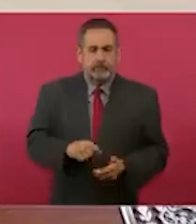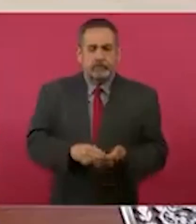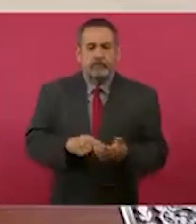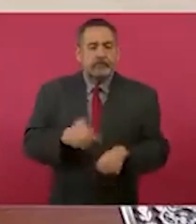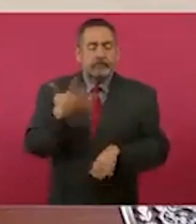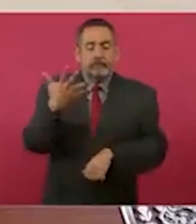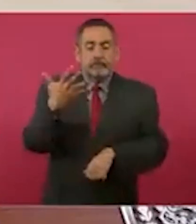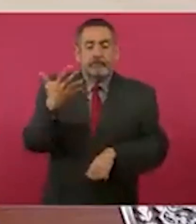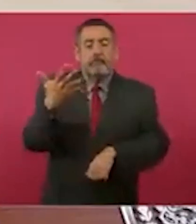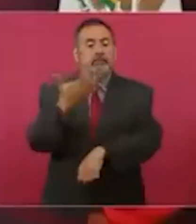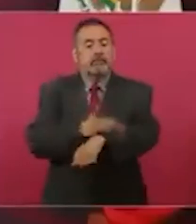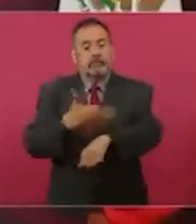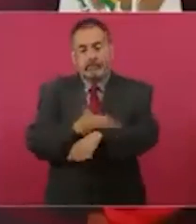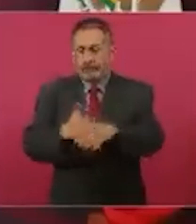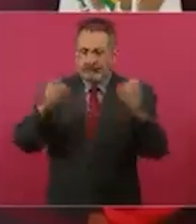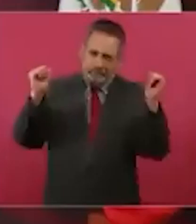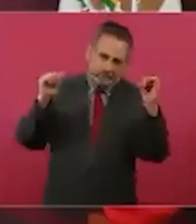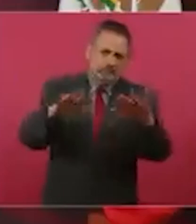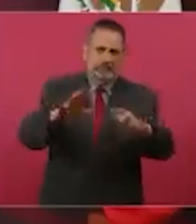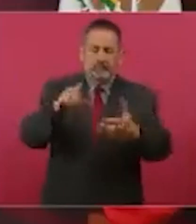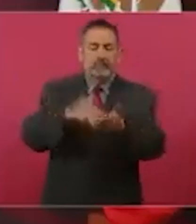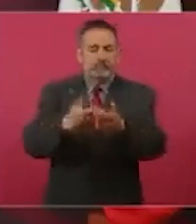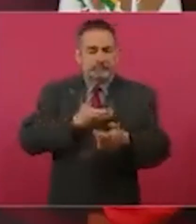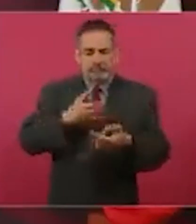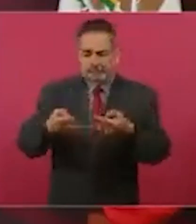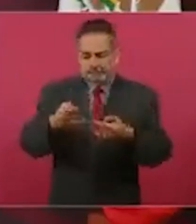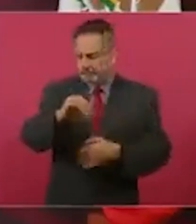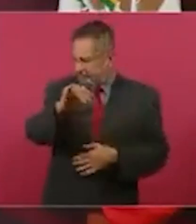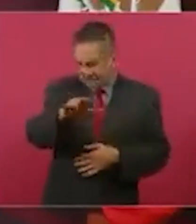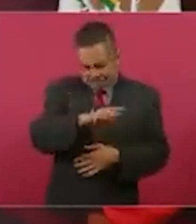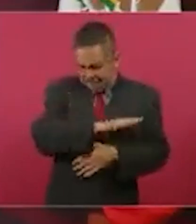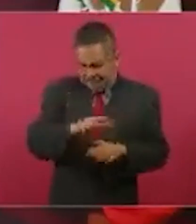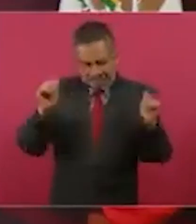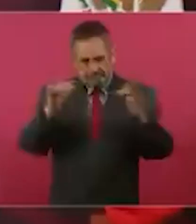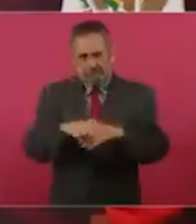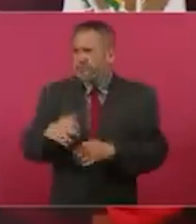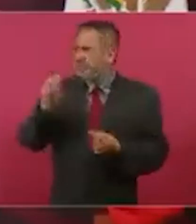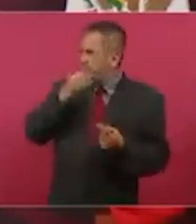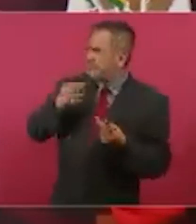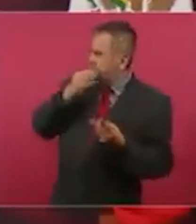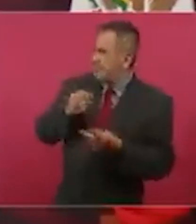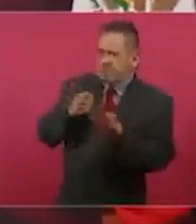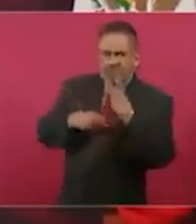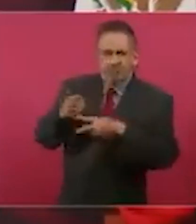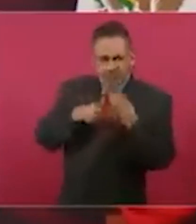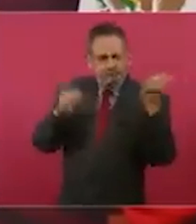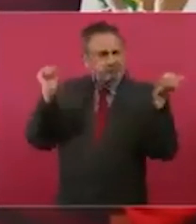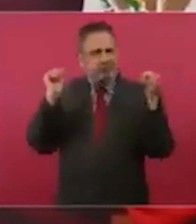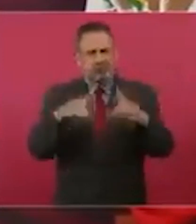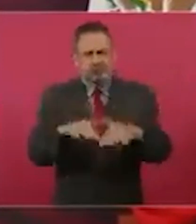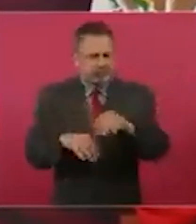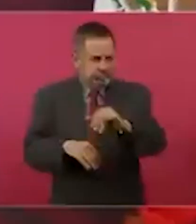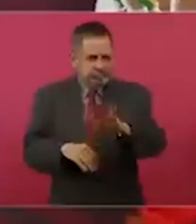que tendrán. Uno de ellos, la música, que dará inicio a las 17 horas. Finalmente, el mandatario espera que sea una tarde tranquila y